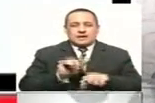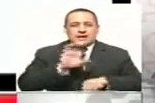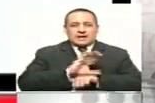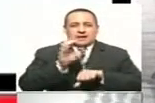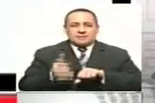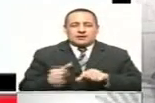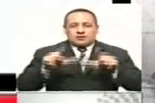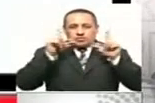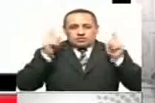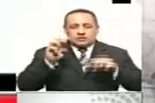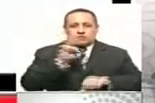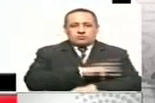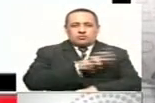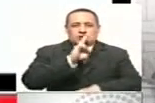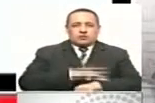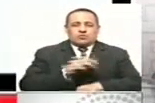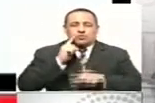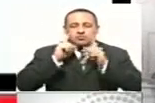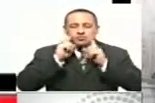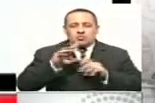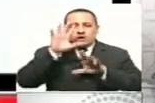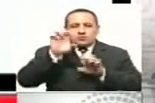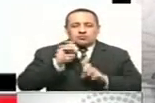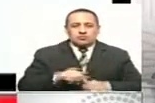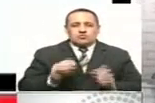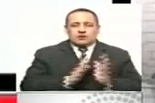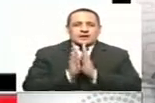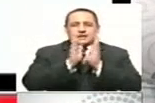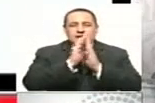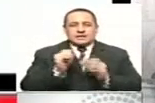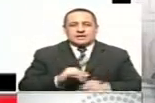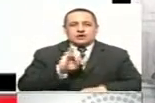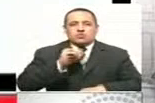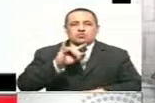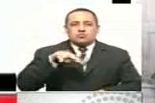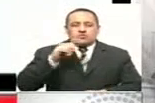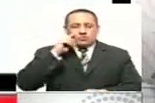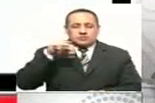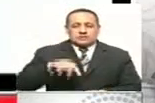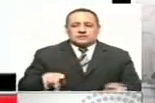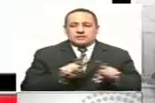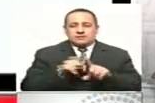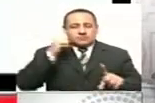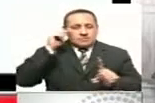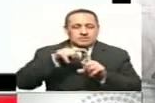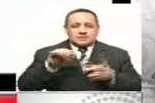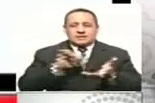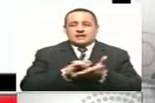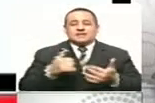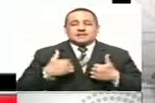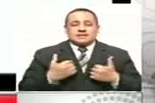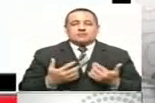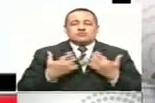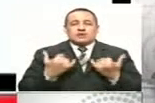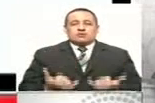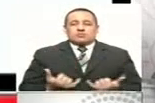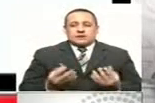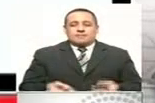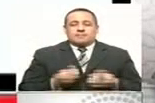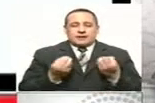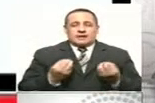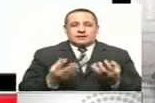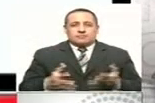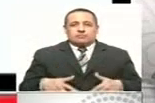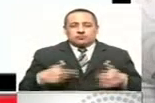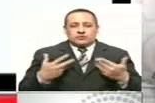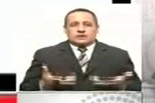Cajamarca, Loreto, Moquegua, Huánuco, La Libertad, Ucayali y Junín, ¿no? Esa es una meta que nos hemos puesto para